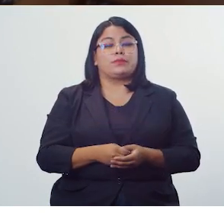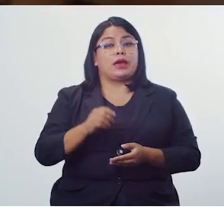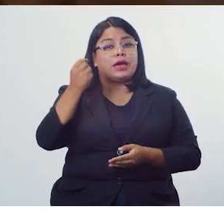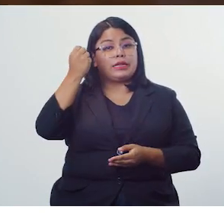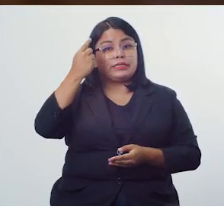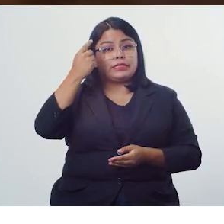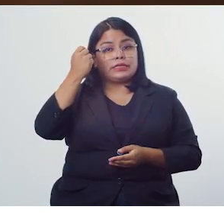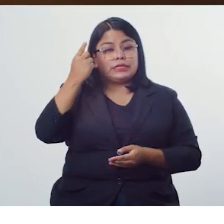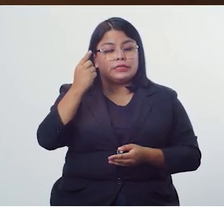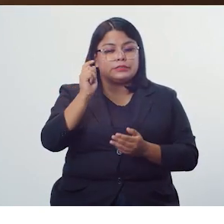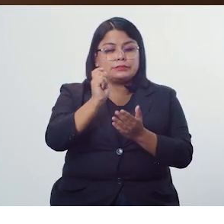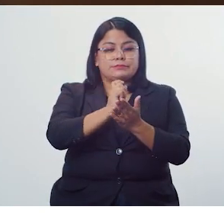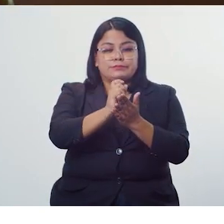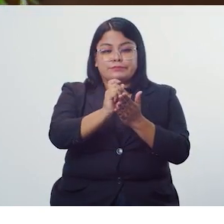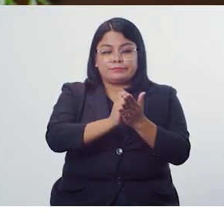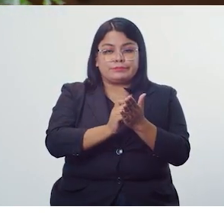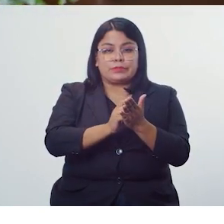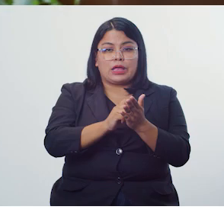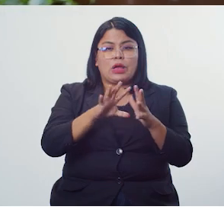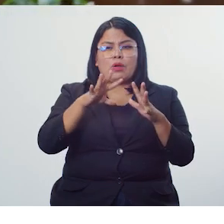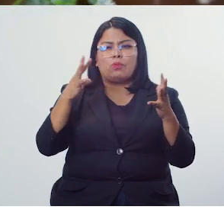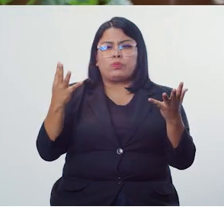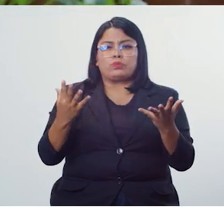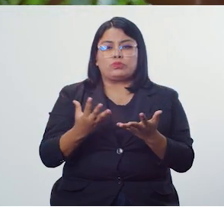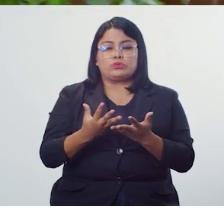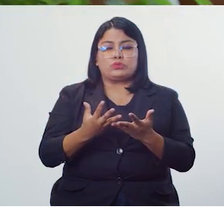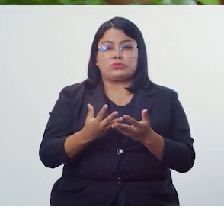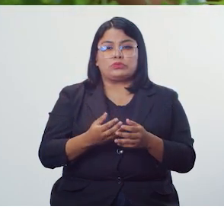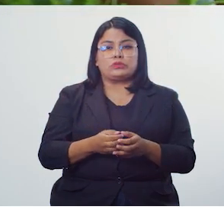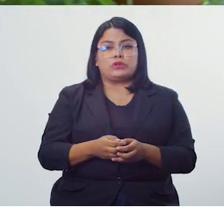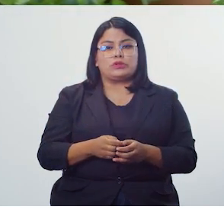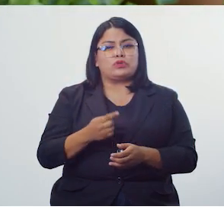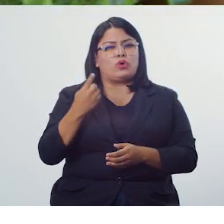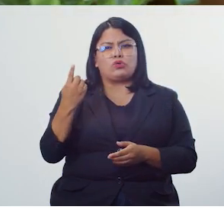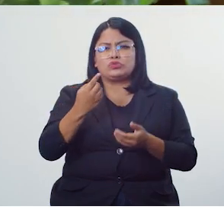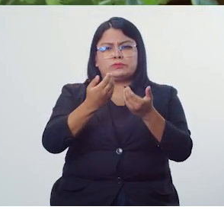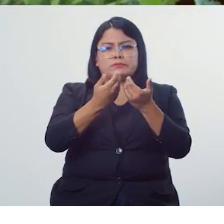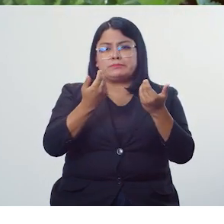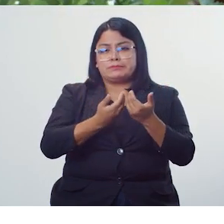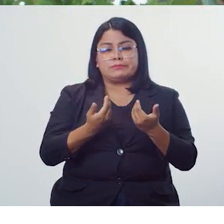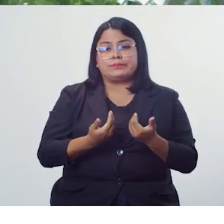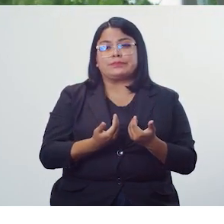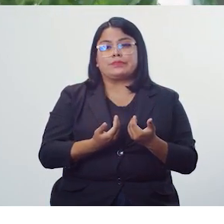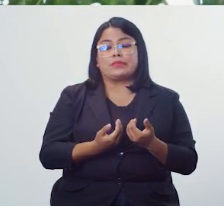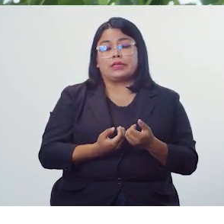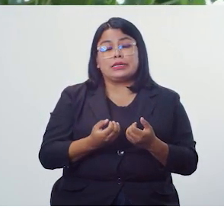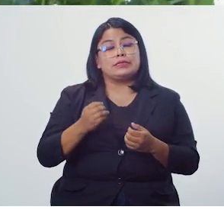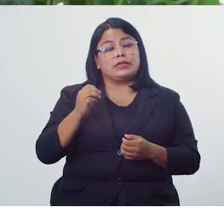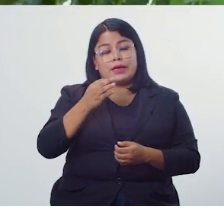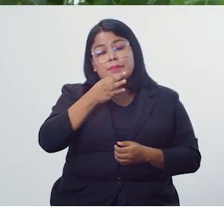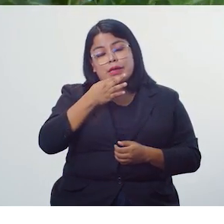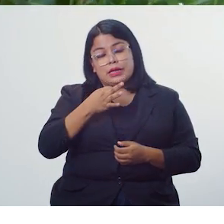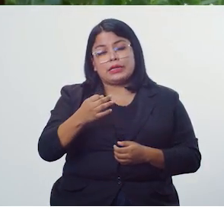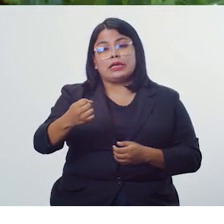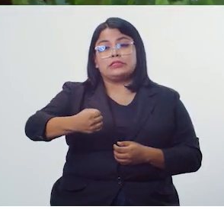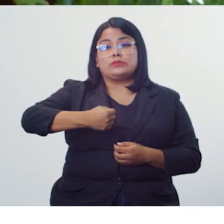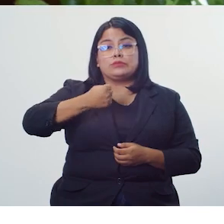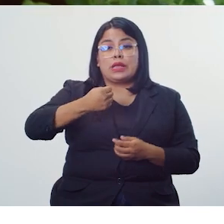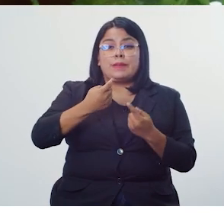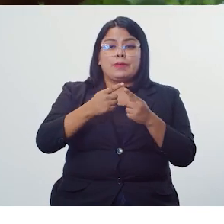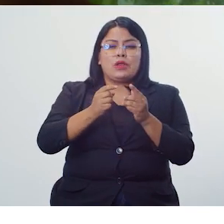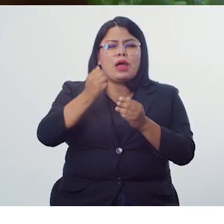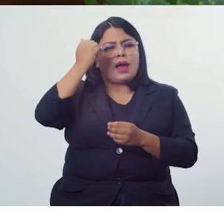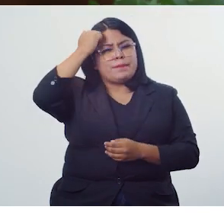Para la comprensión de los textos y del mundo, no es suficiente la decodificación. Si bien es indispensable,